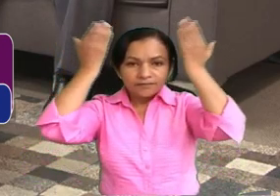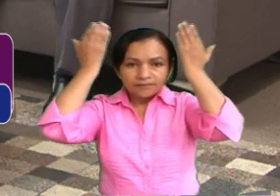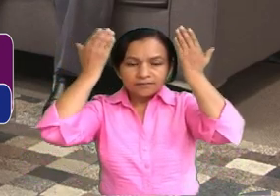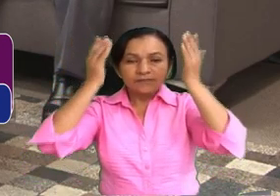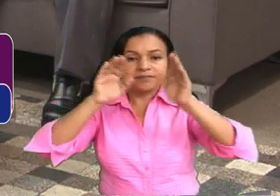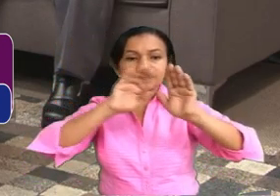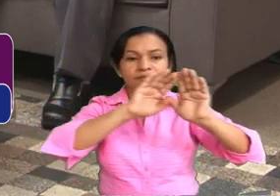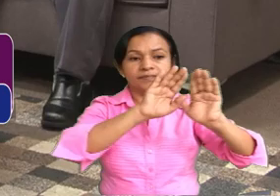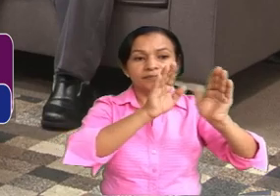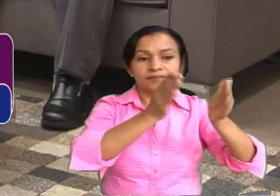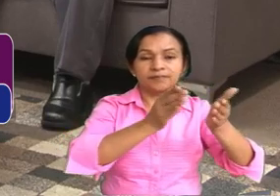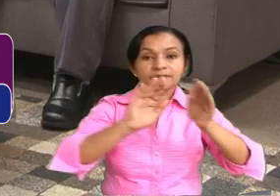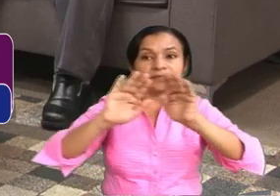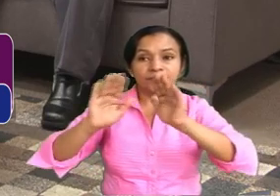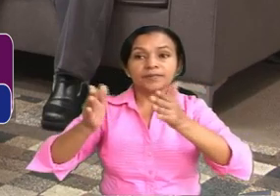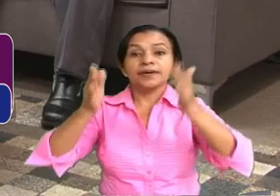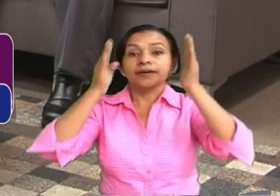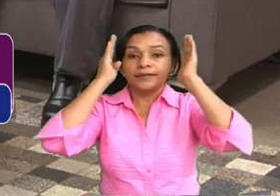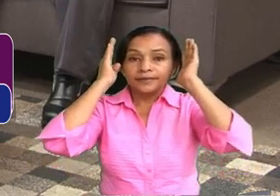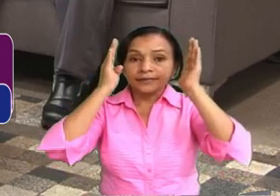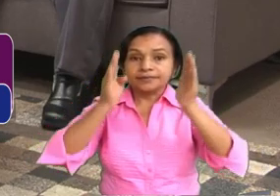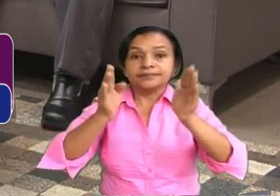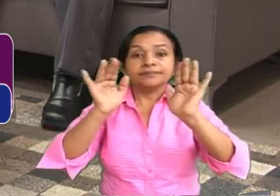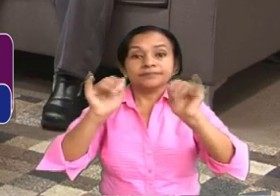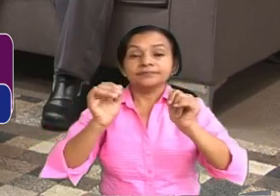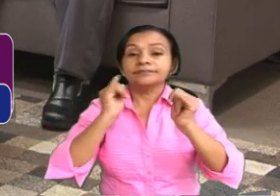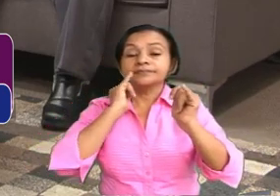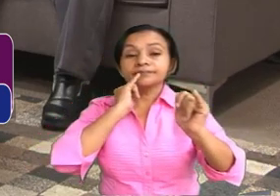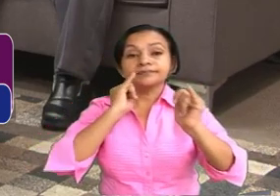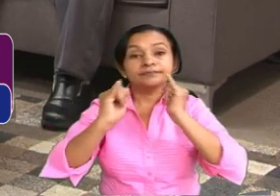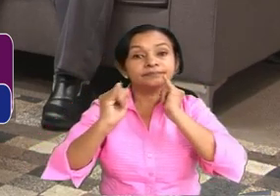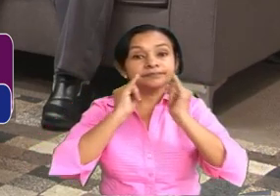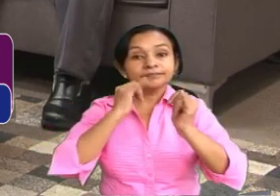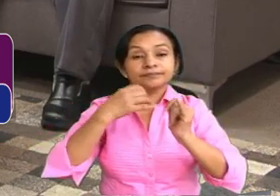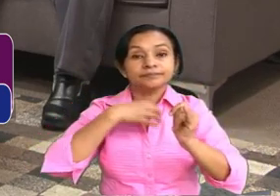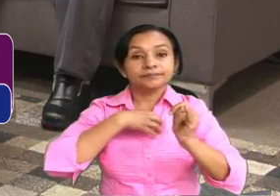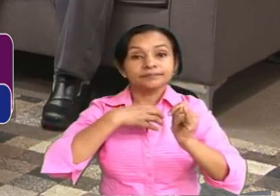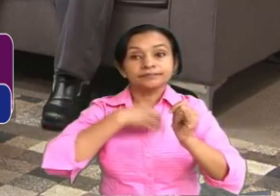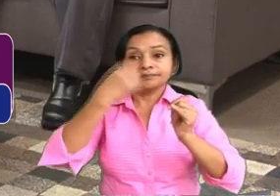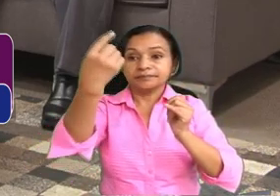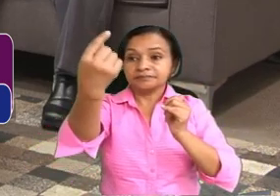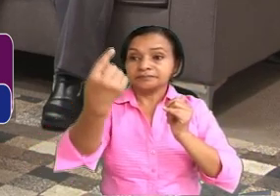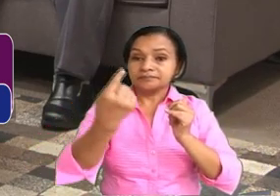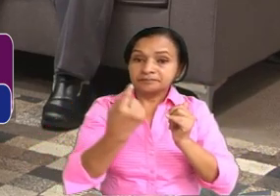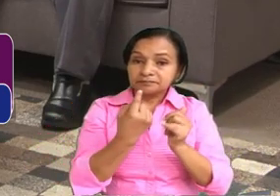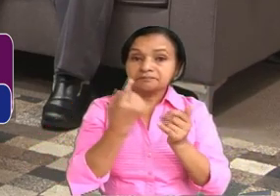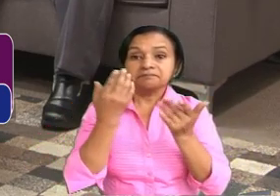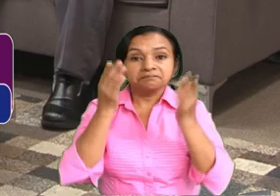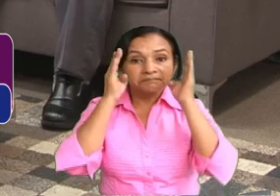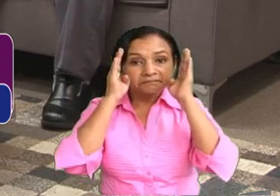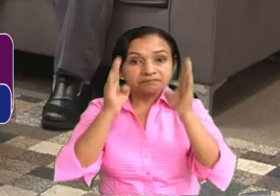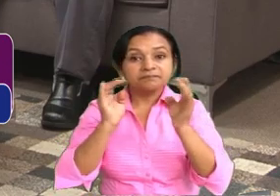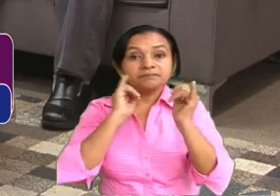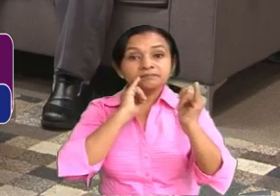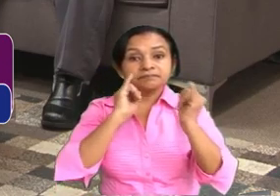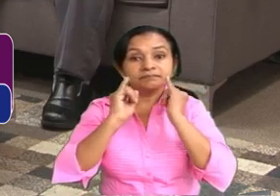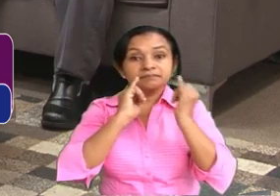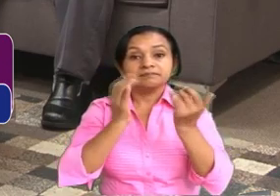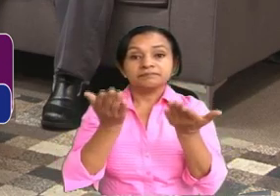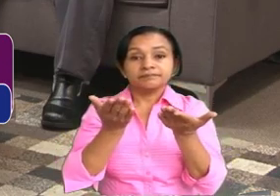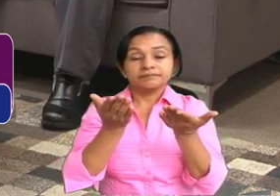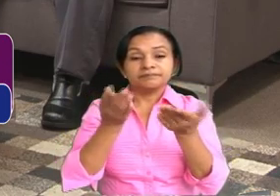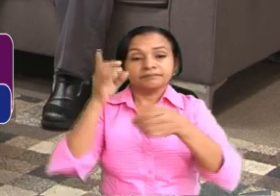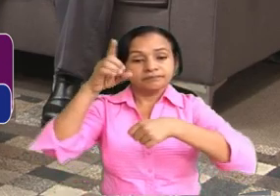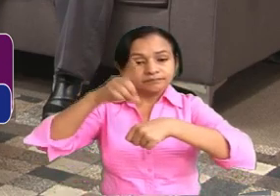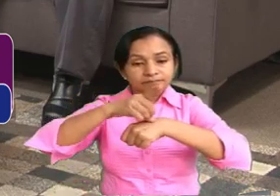están atendiendo en su lengua a las personas que llegan, lo mismo los doctores, y